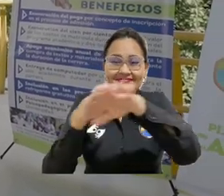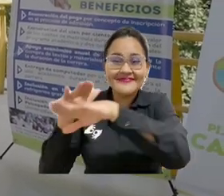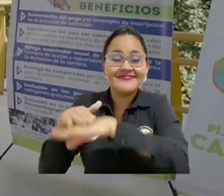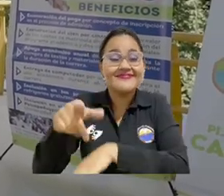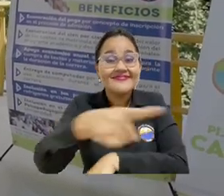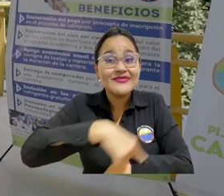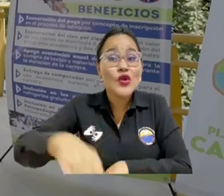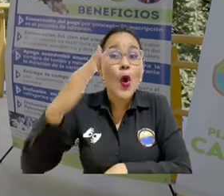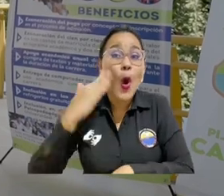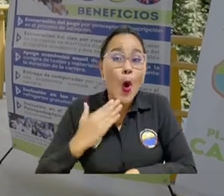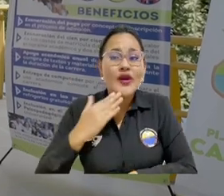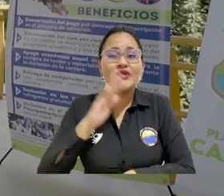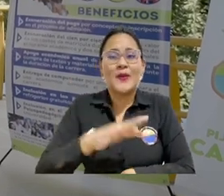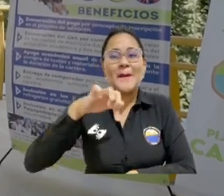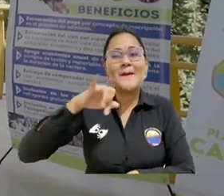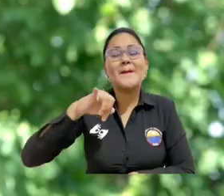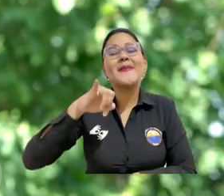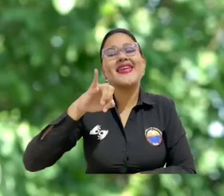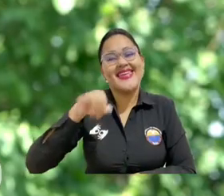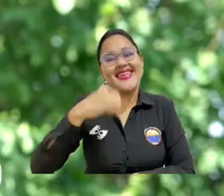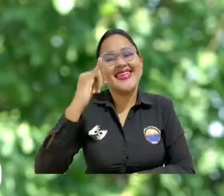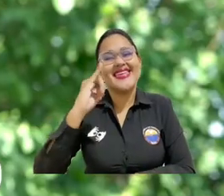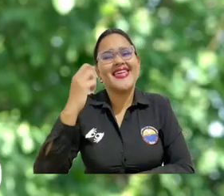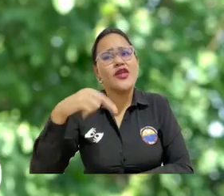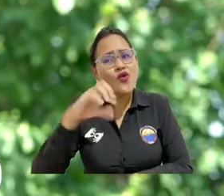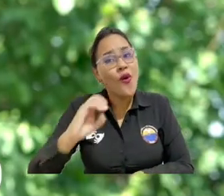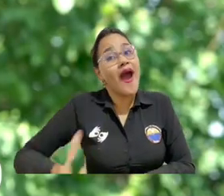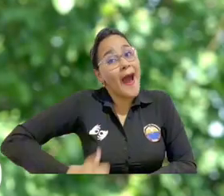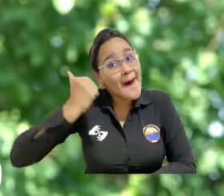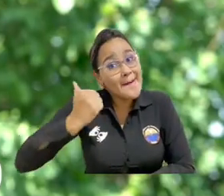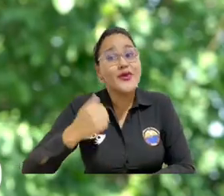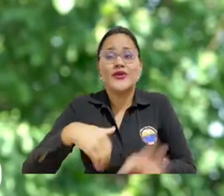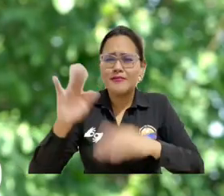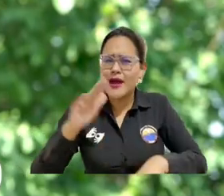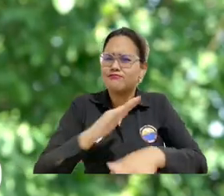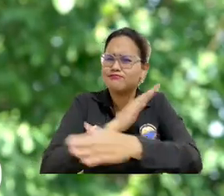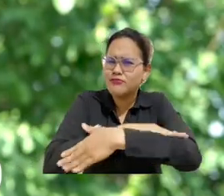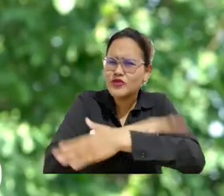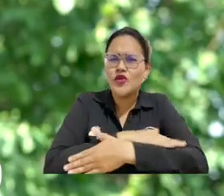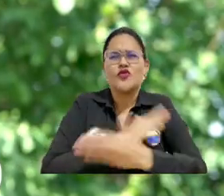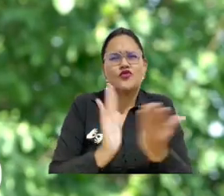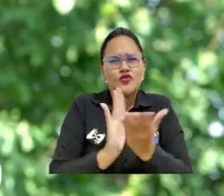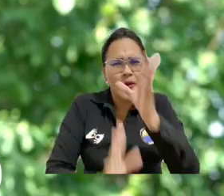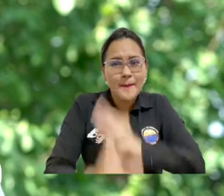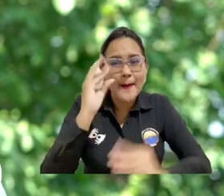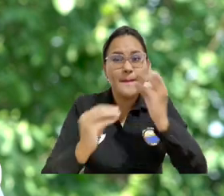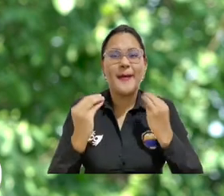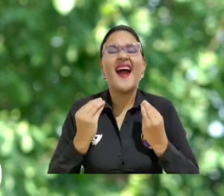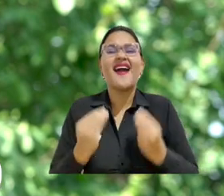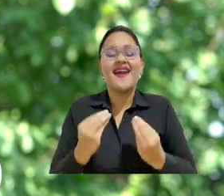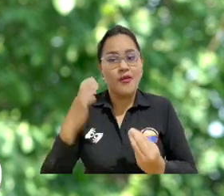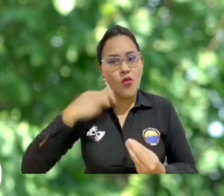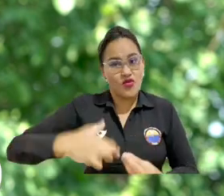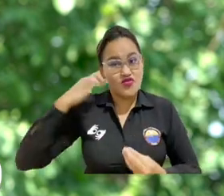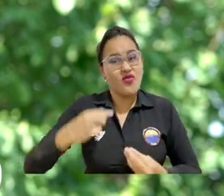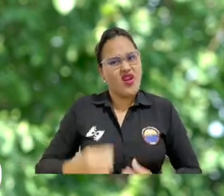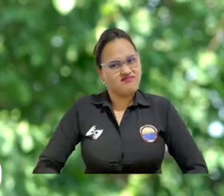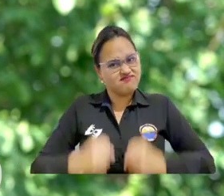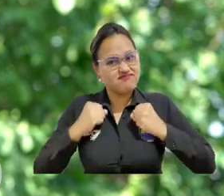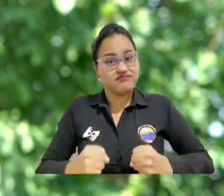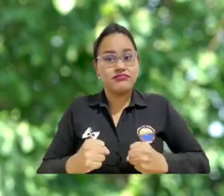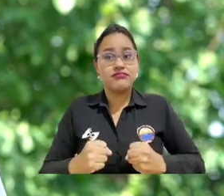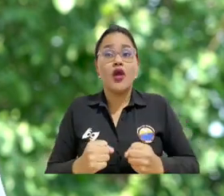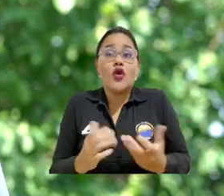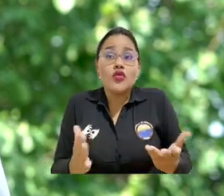El mensaje que yo le doy a la juventud pijiñera, que aprovechen el máximo para que así sean unos verdaderos profesionales, no